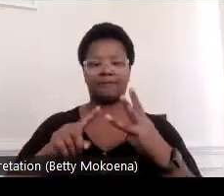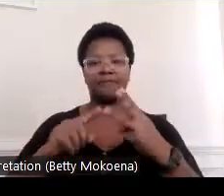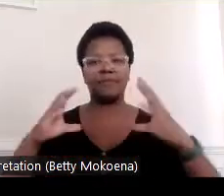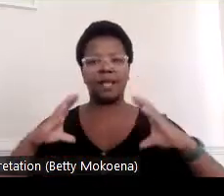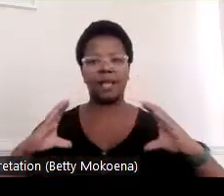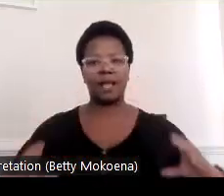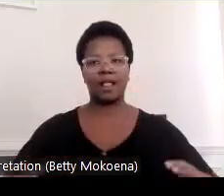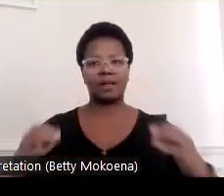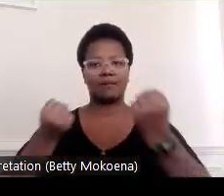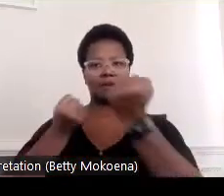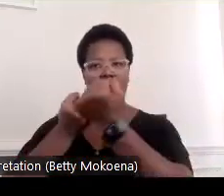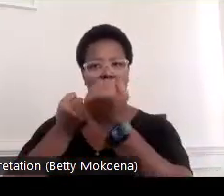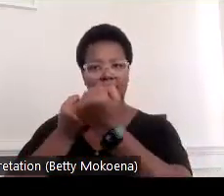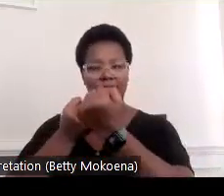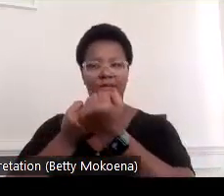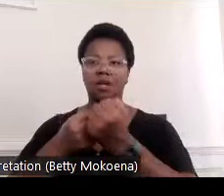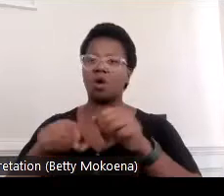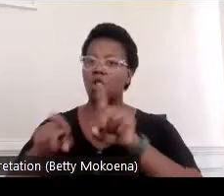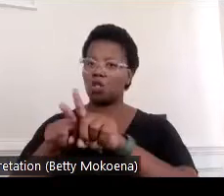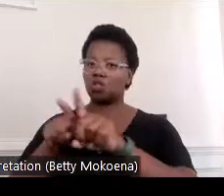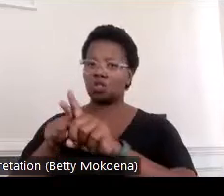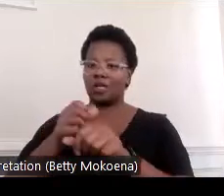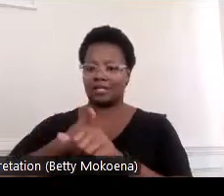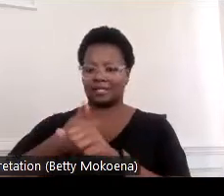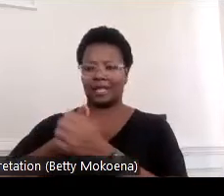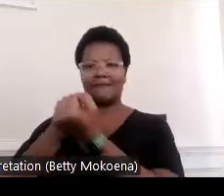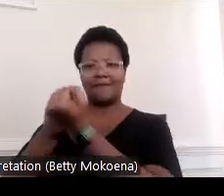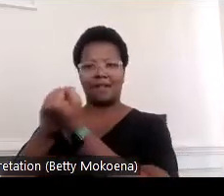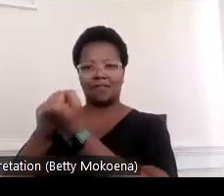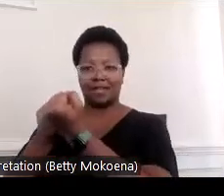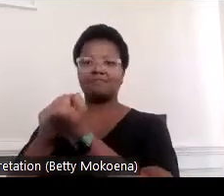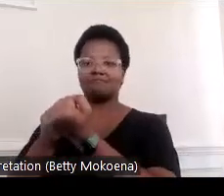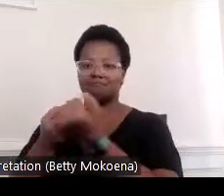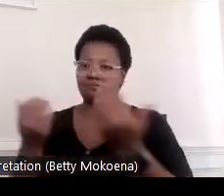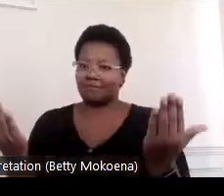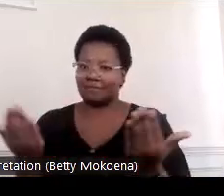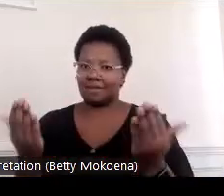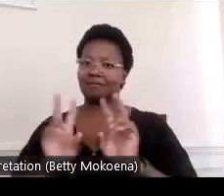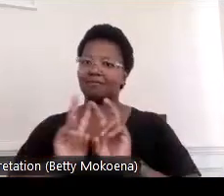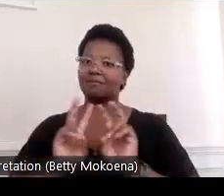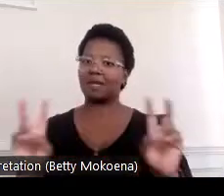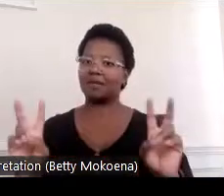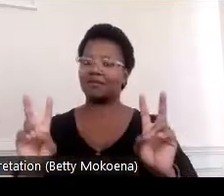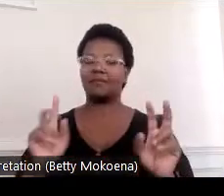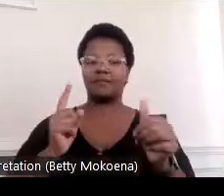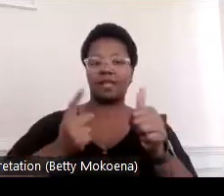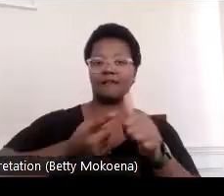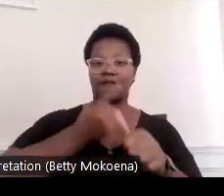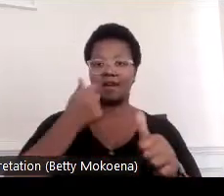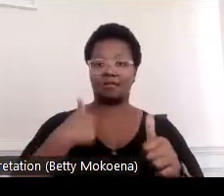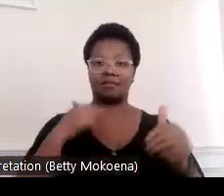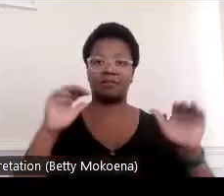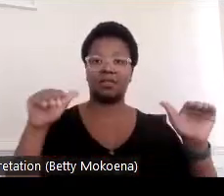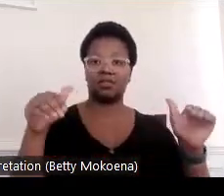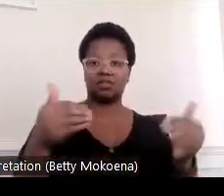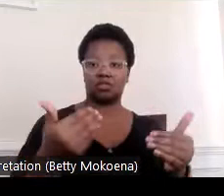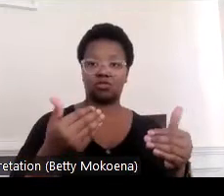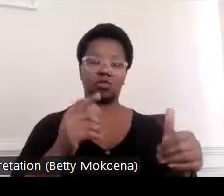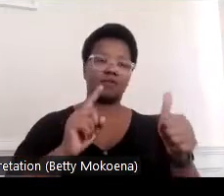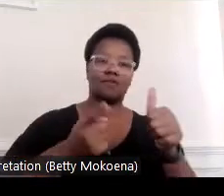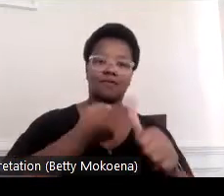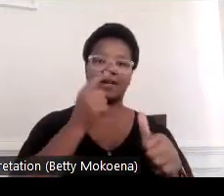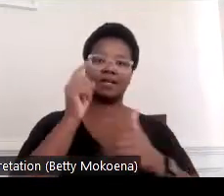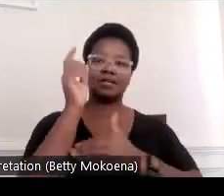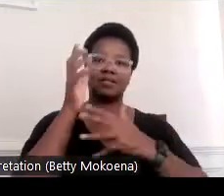evaluador de servicios comunitarios a gestor o abogado de clientes y facultad también